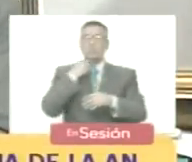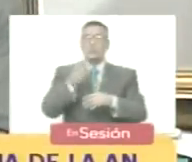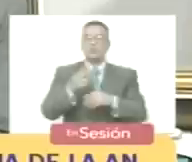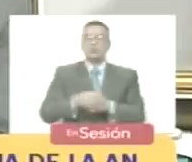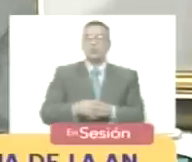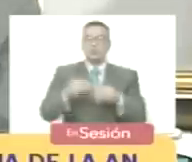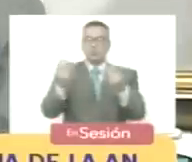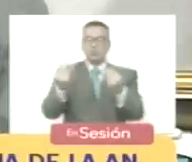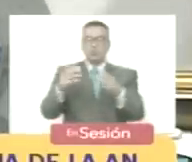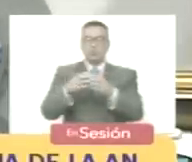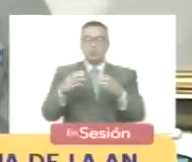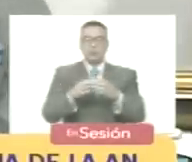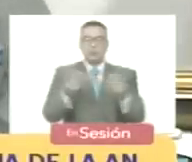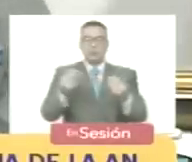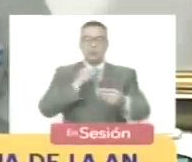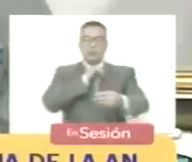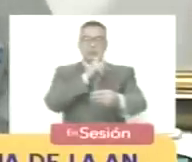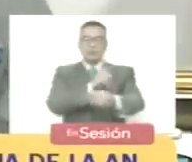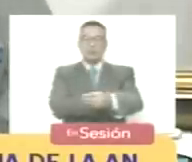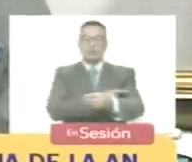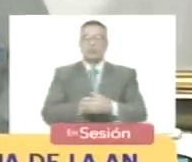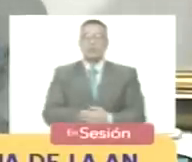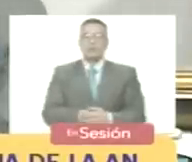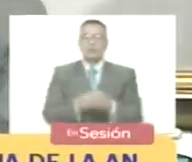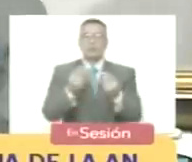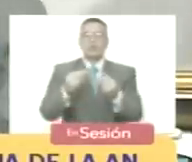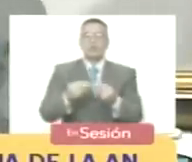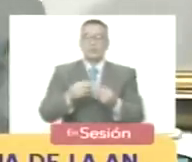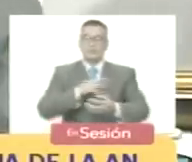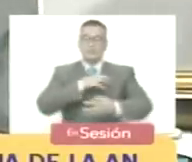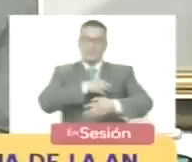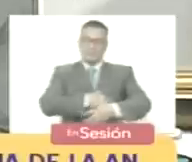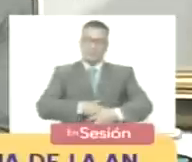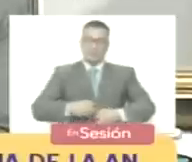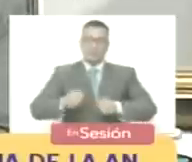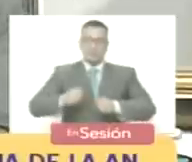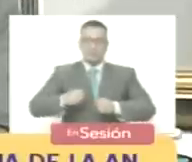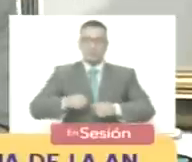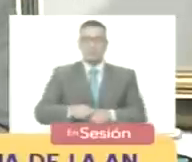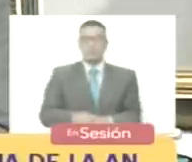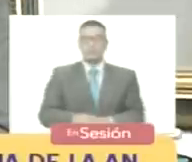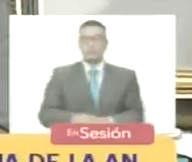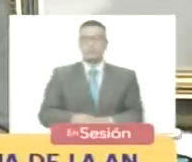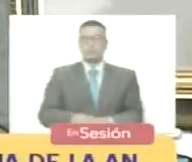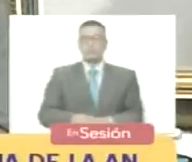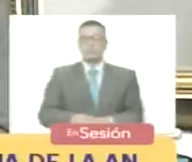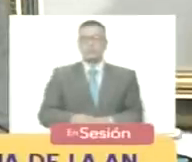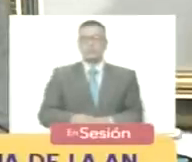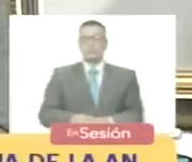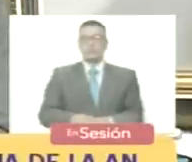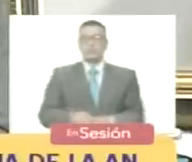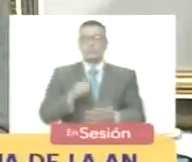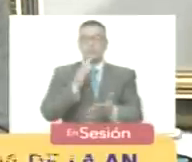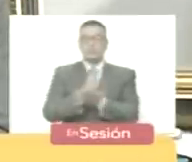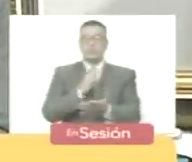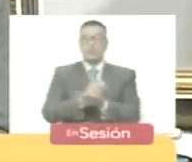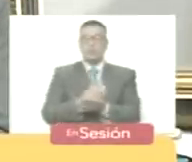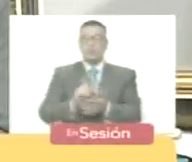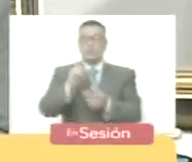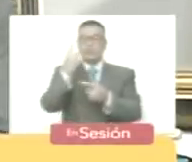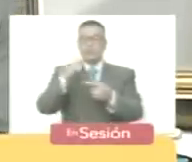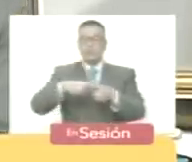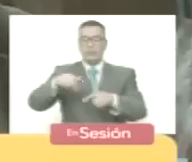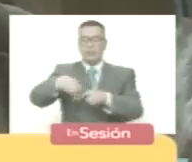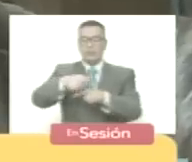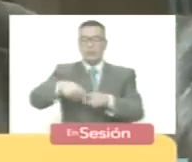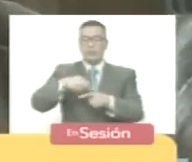tantas reuniones, de tanta fuerza, de tanta fiereza, de tanta valentía. Siempre estaba en primera